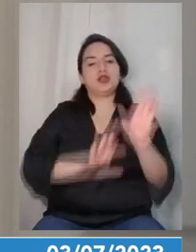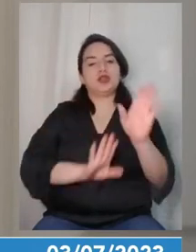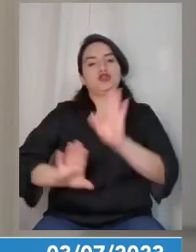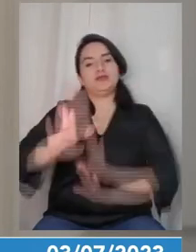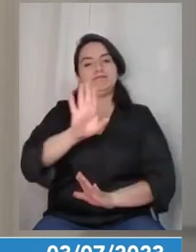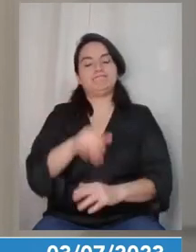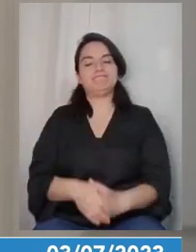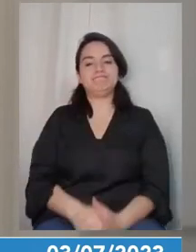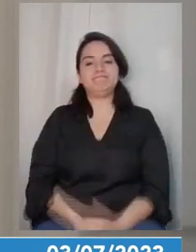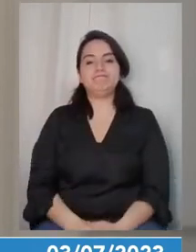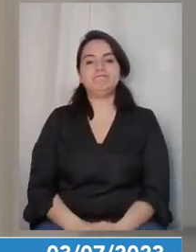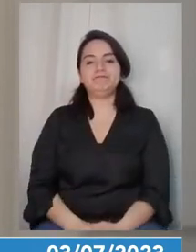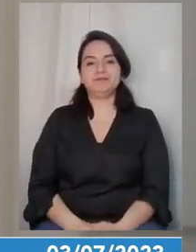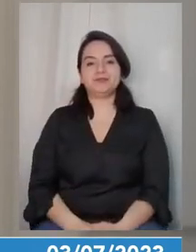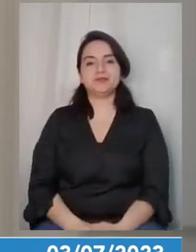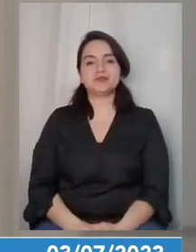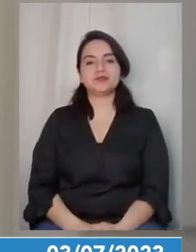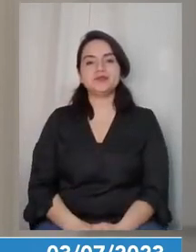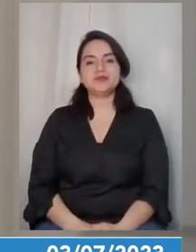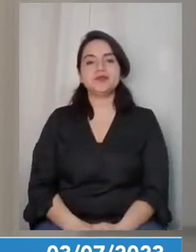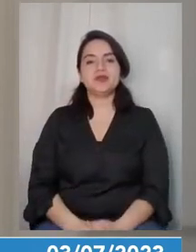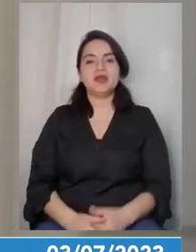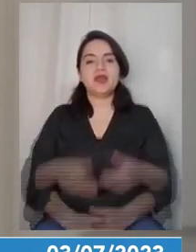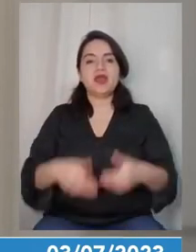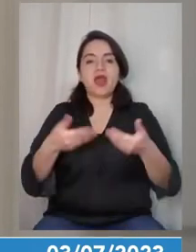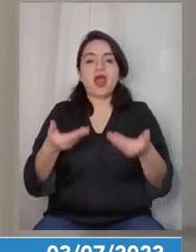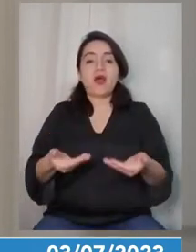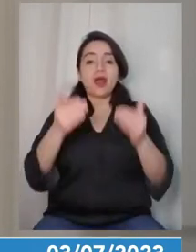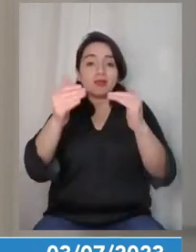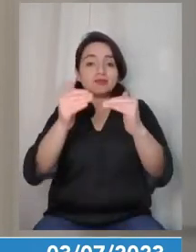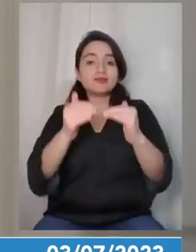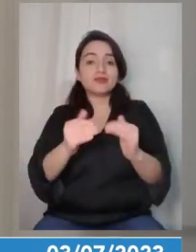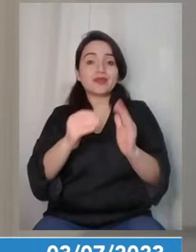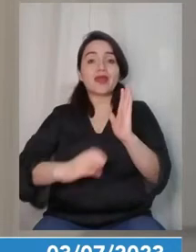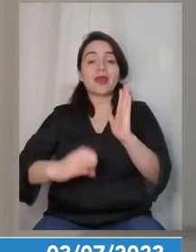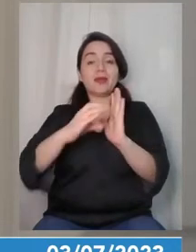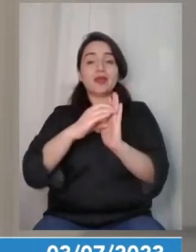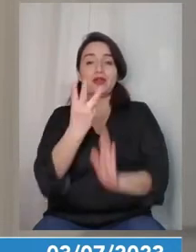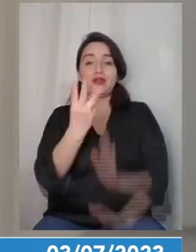Y bueno, y ahora vamos al capítulo 13. Ya les mencioné